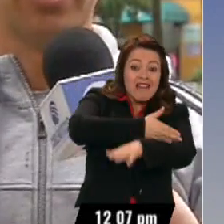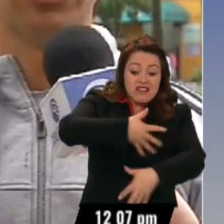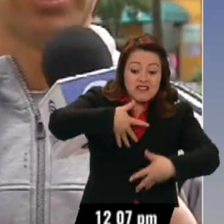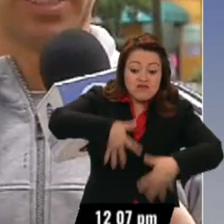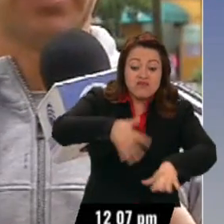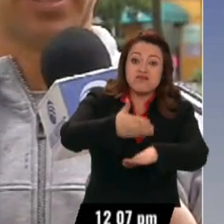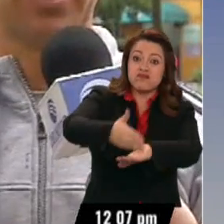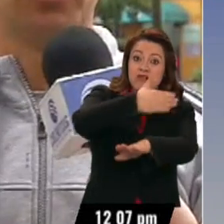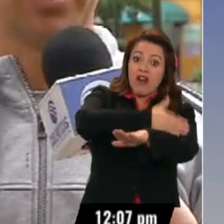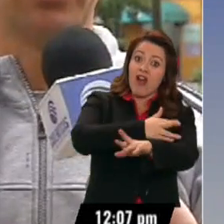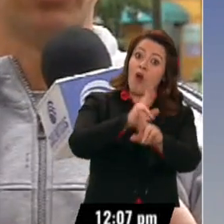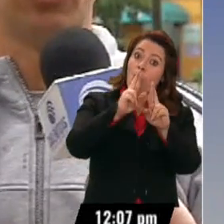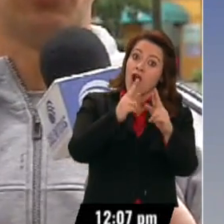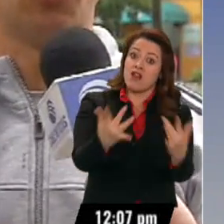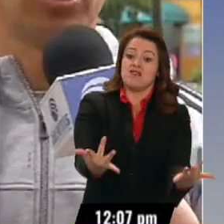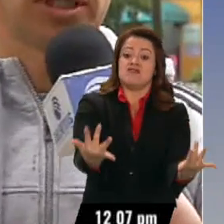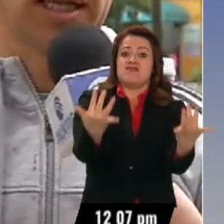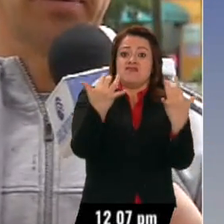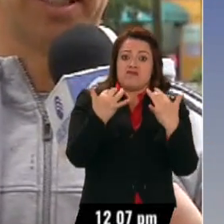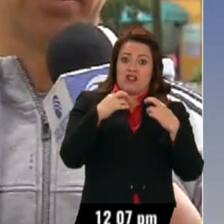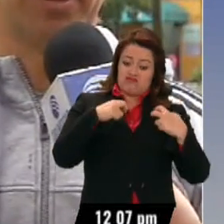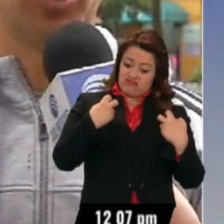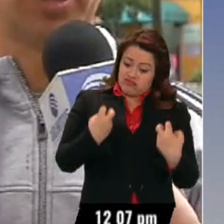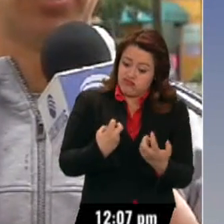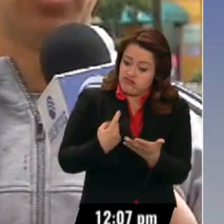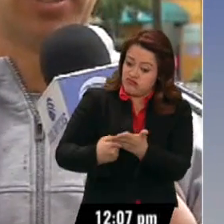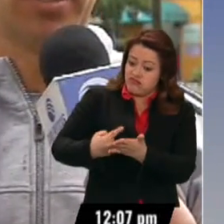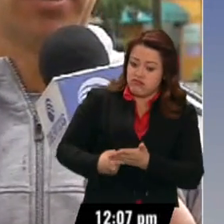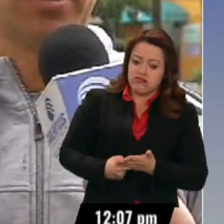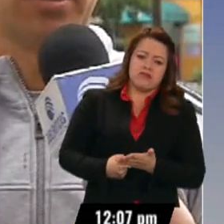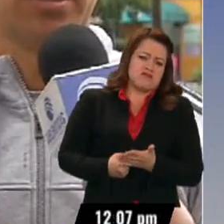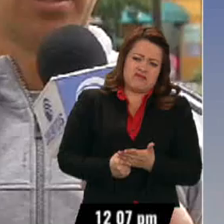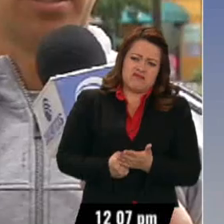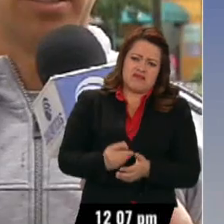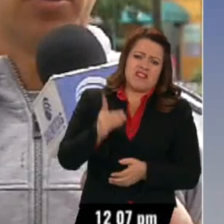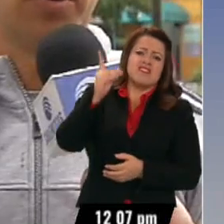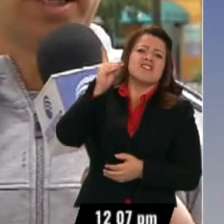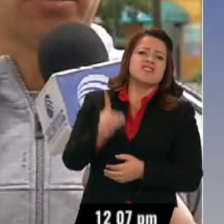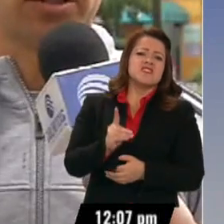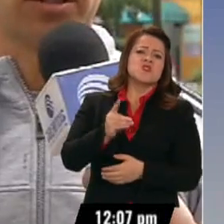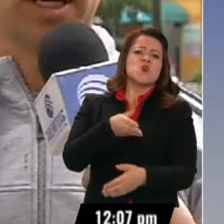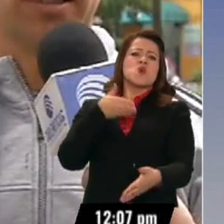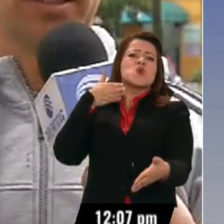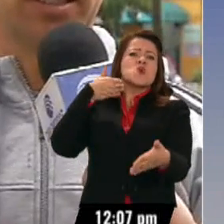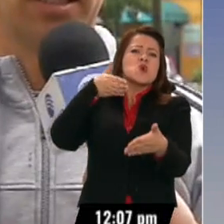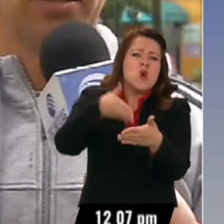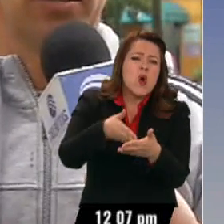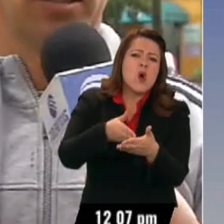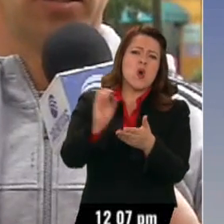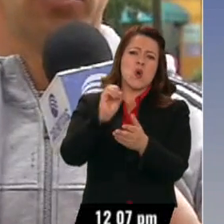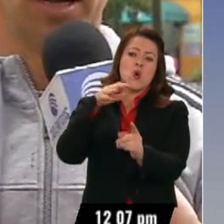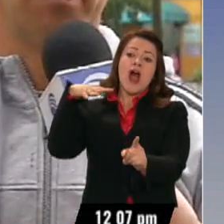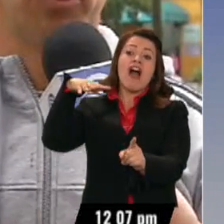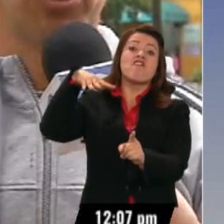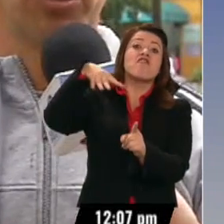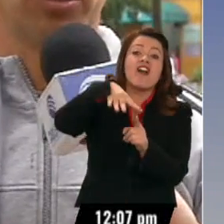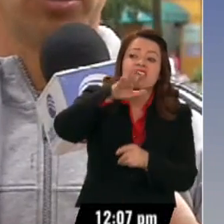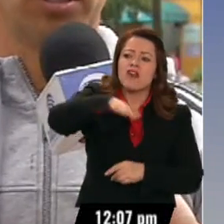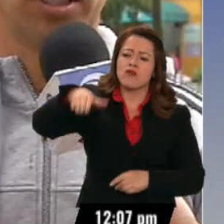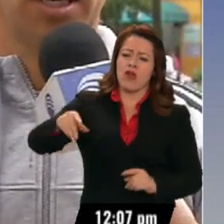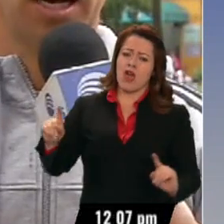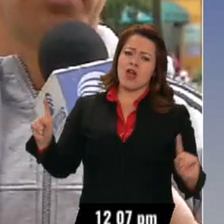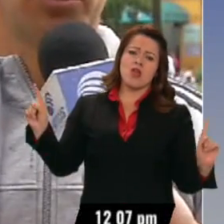ocurrió. Aquí no se trata de una decisión contra el departamento de Antioquia. El gobierno nacional tiene